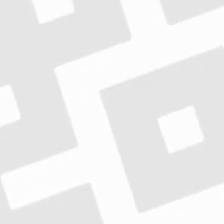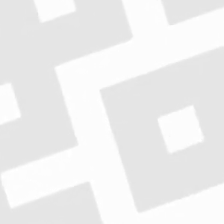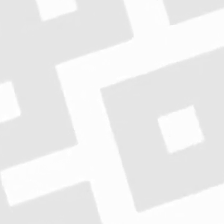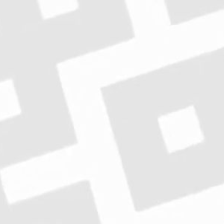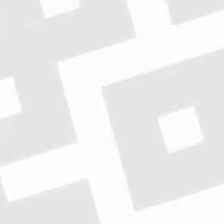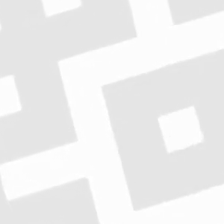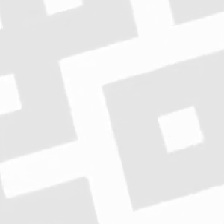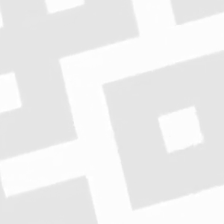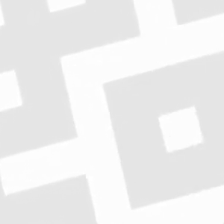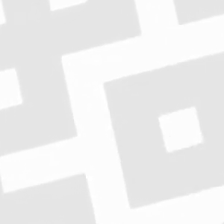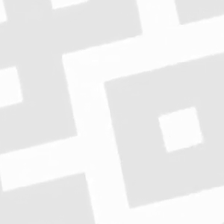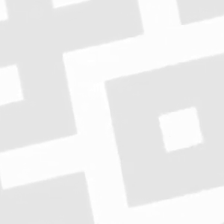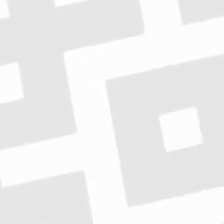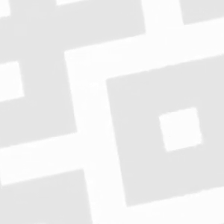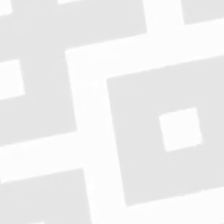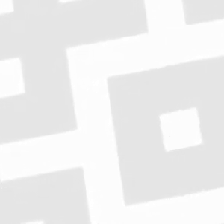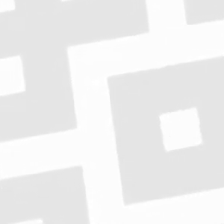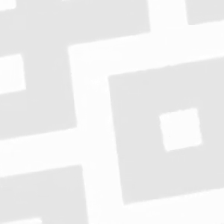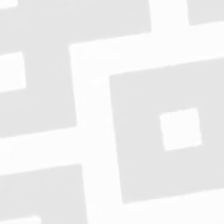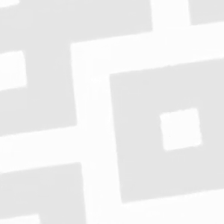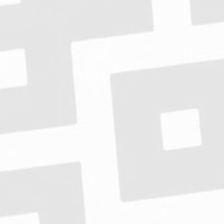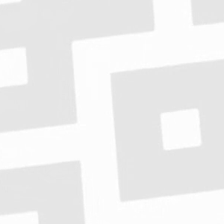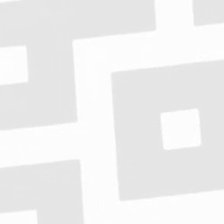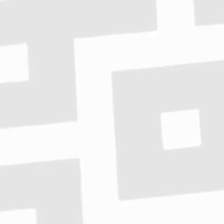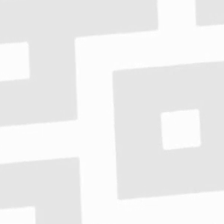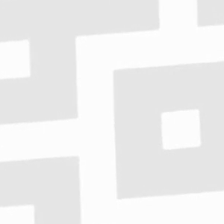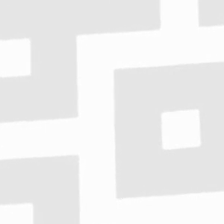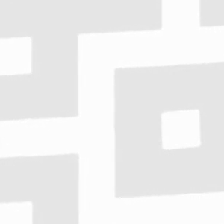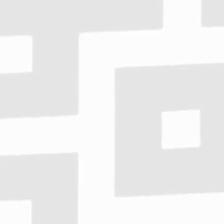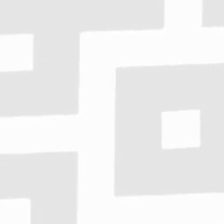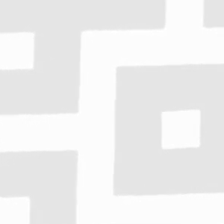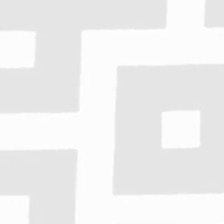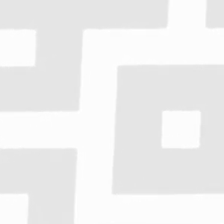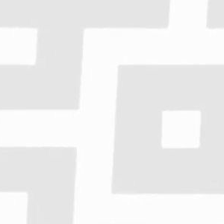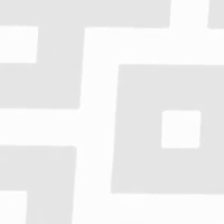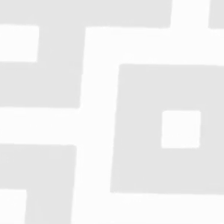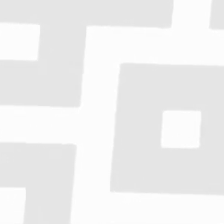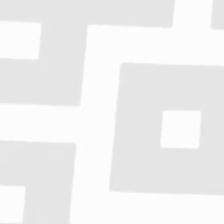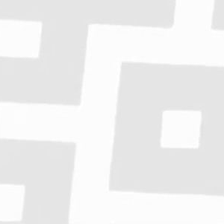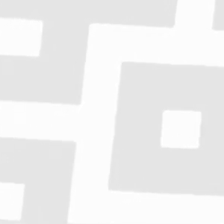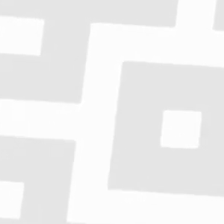Estrategia estatal contra el coronavirus. Actualización en Veracruz.